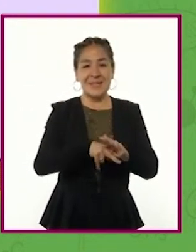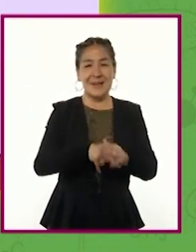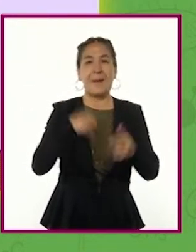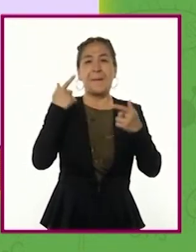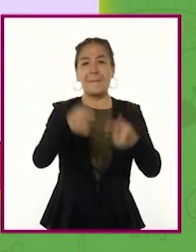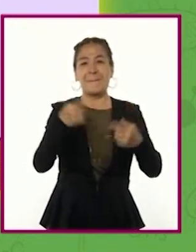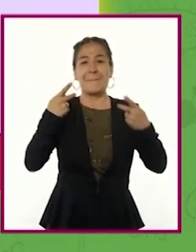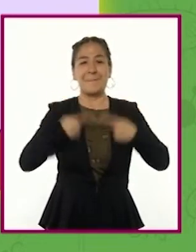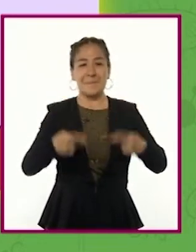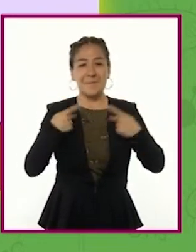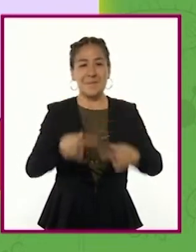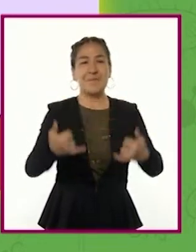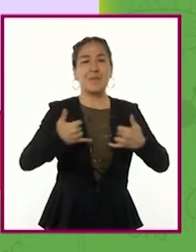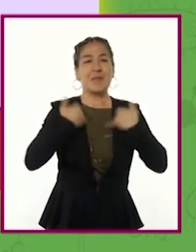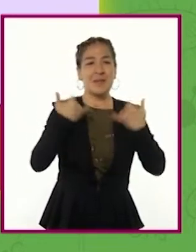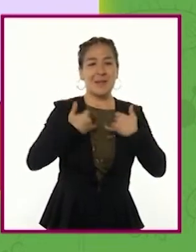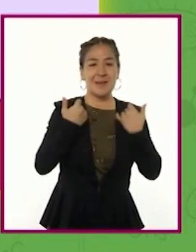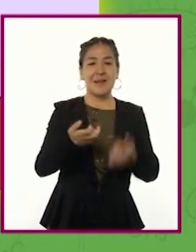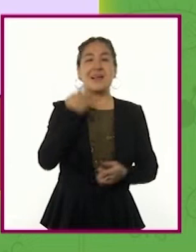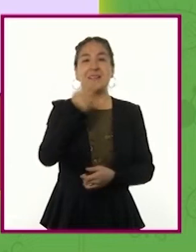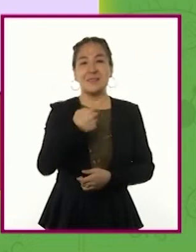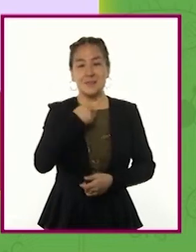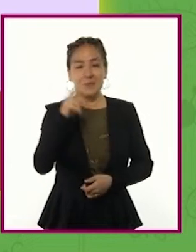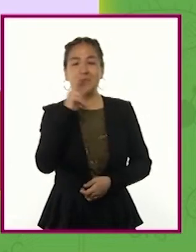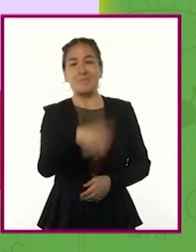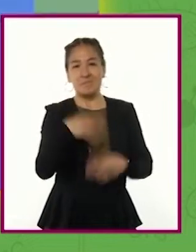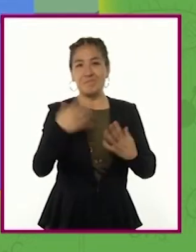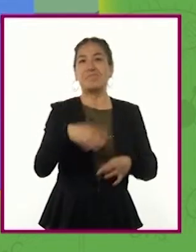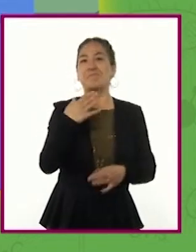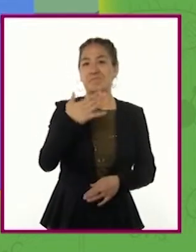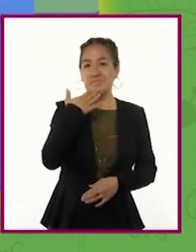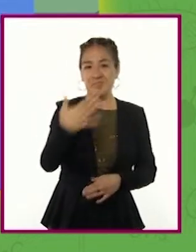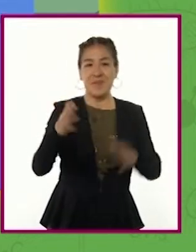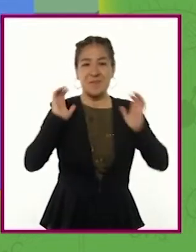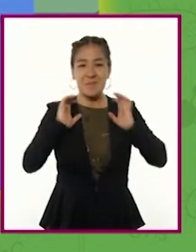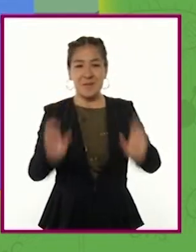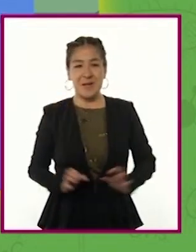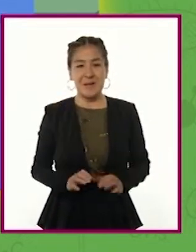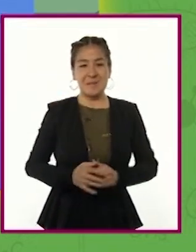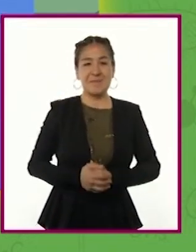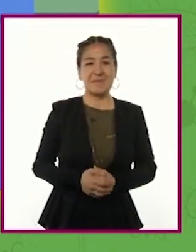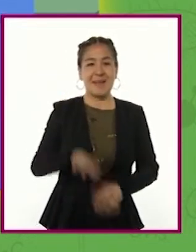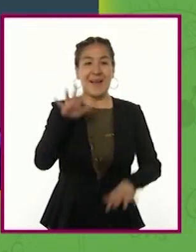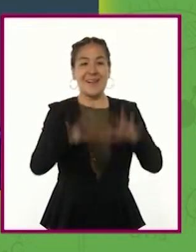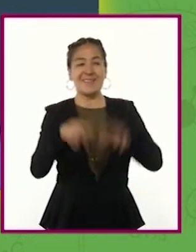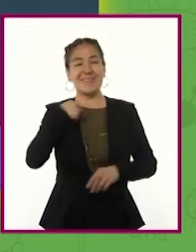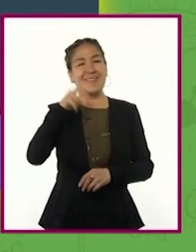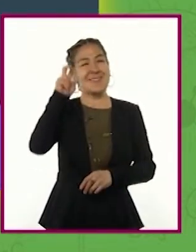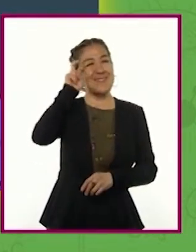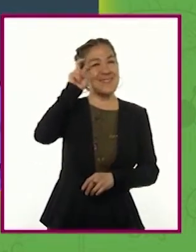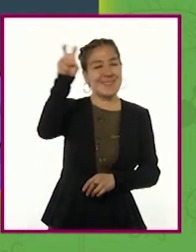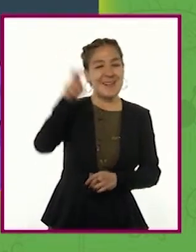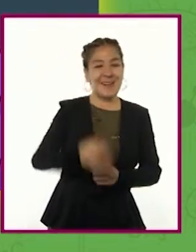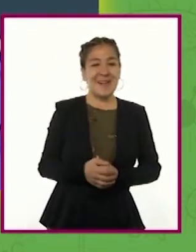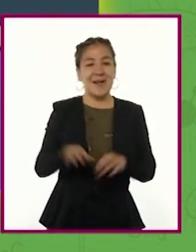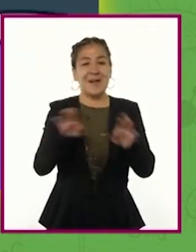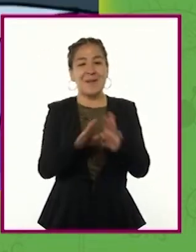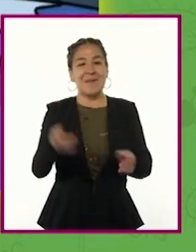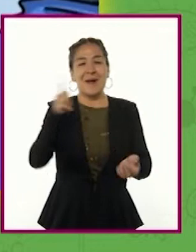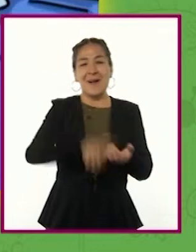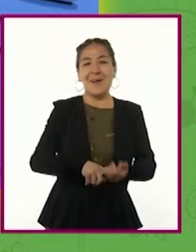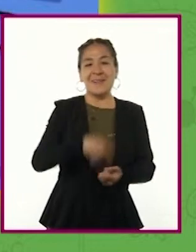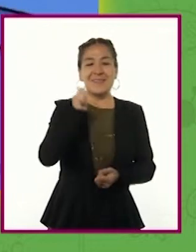personajes femeninos últimamente me parecen muy atractivas. Algunos días sueño con ellas, ocasionando que a la